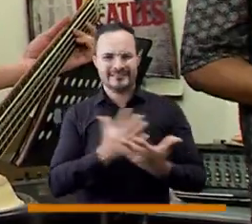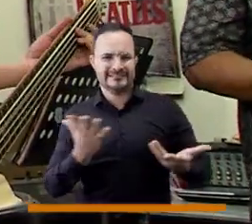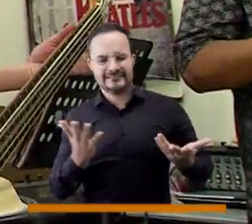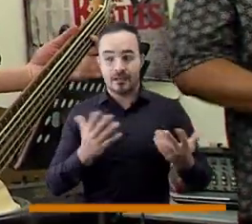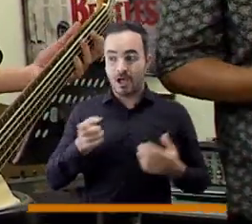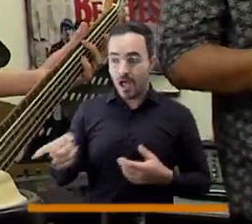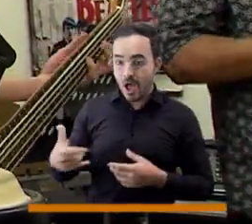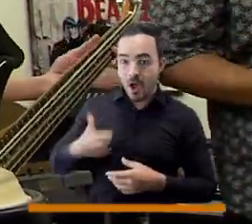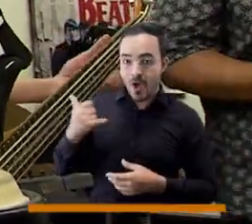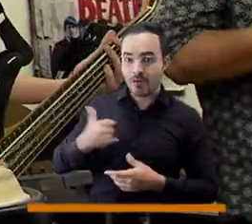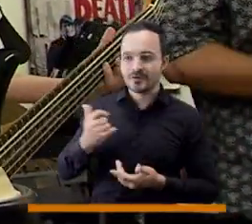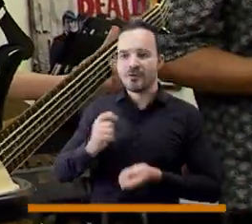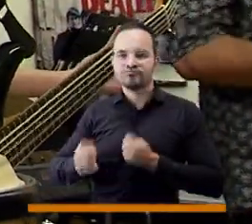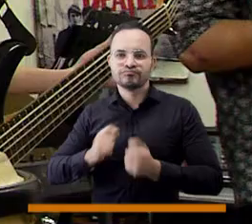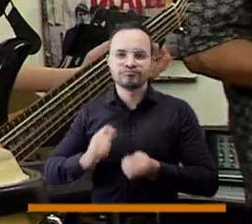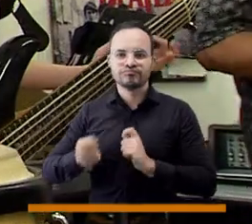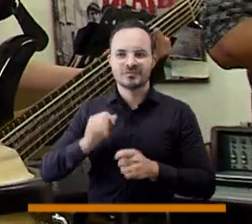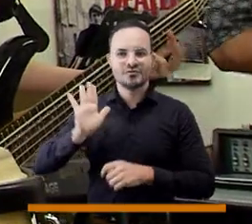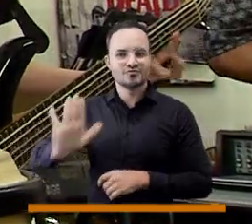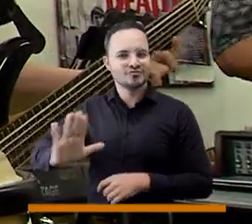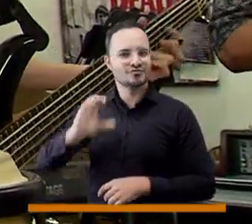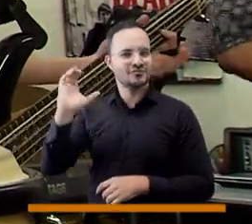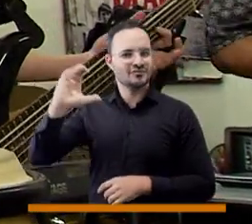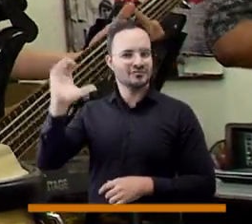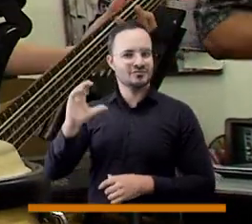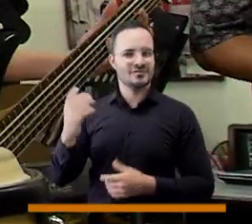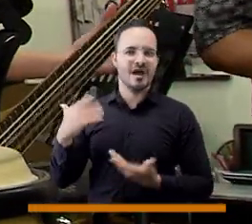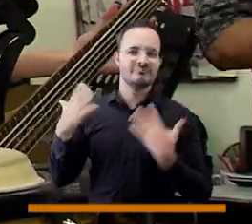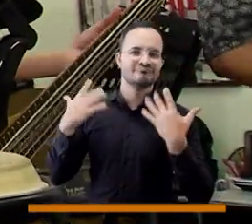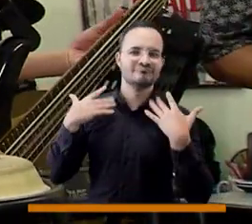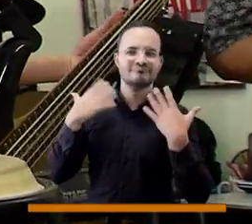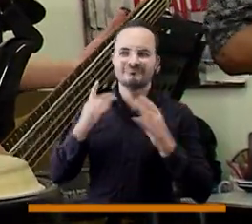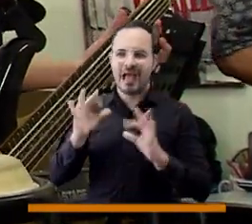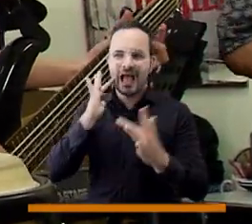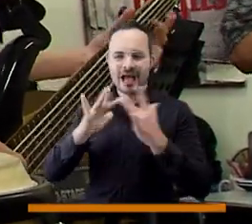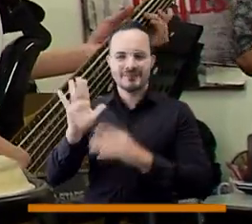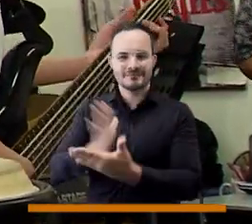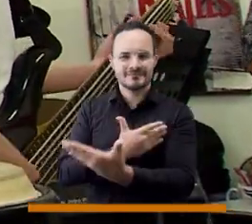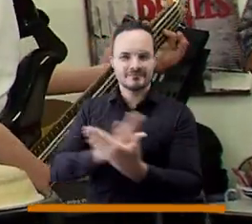estos chicos estén haciendo música tropical, esto no morirá.